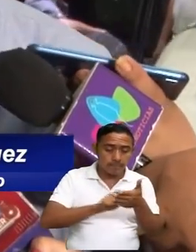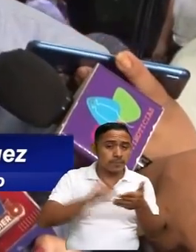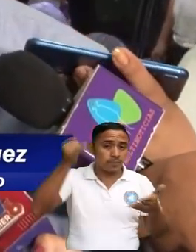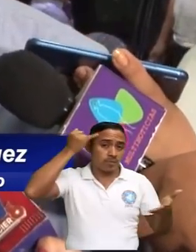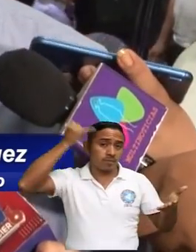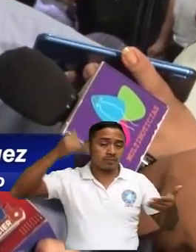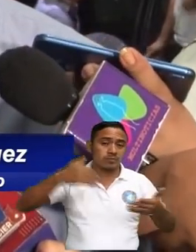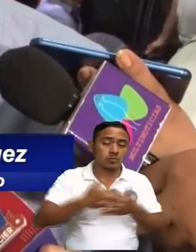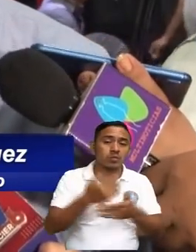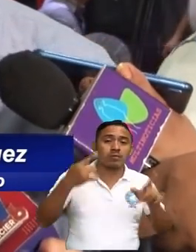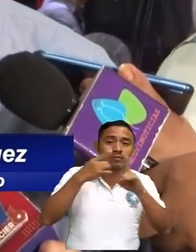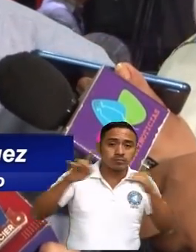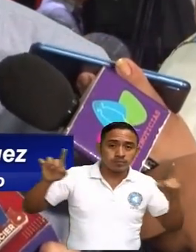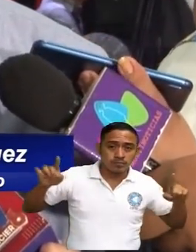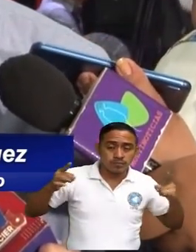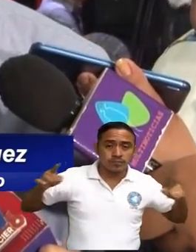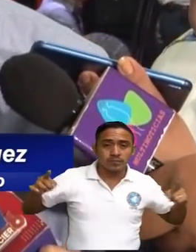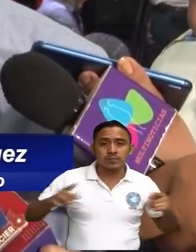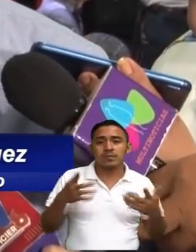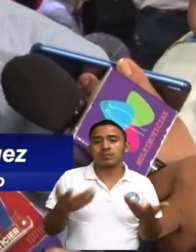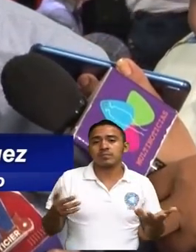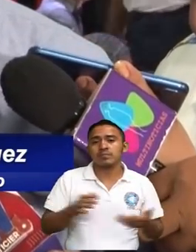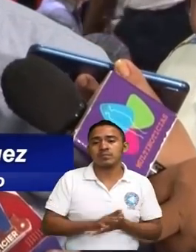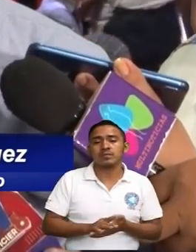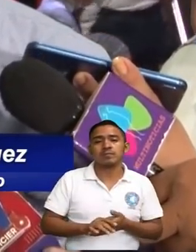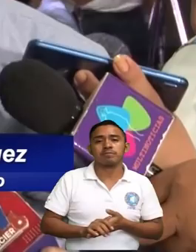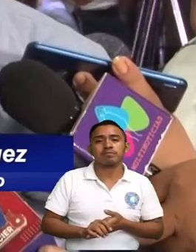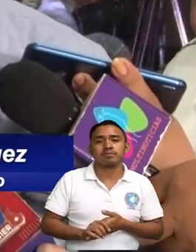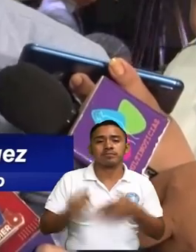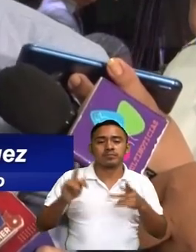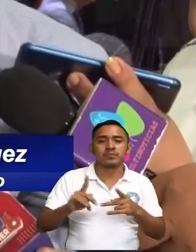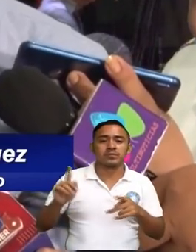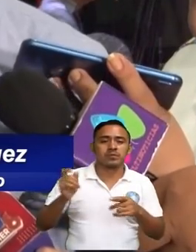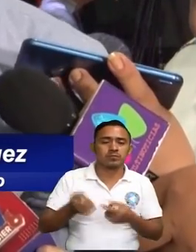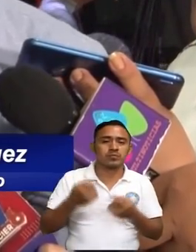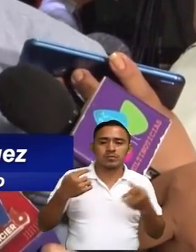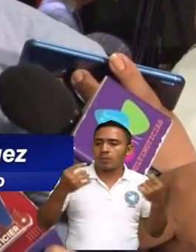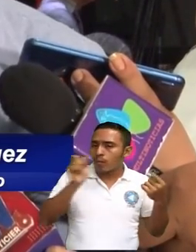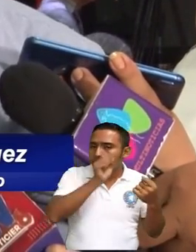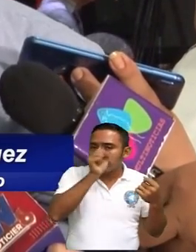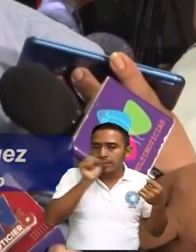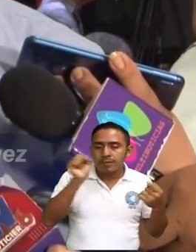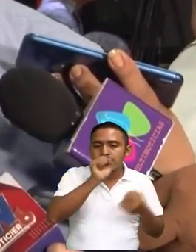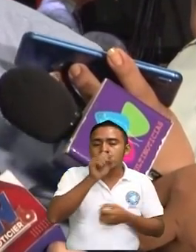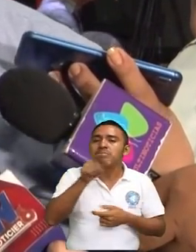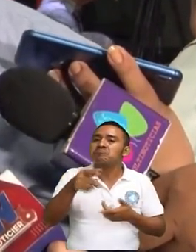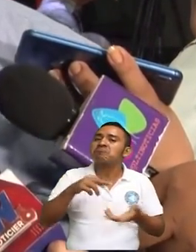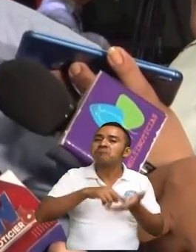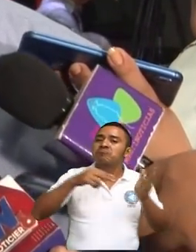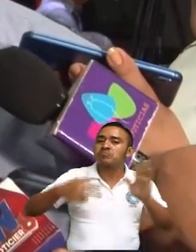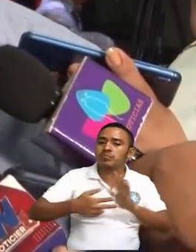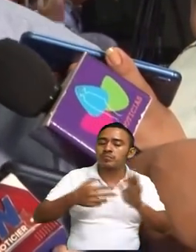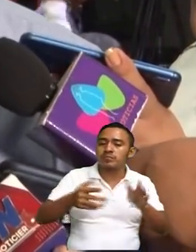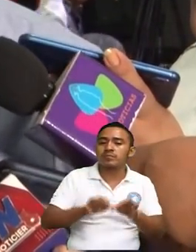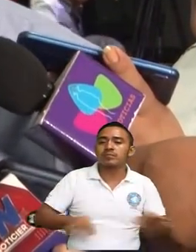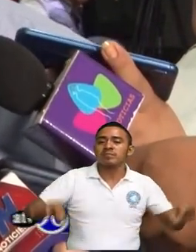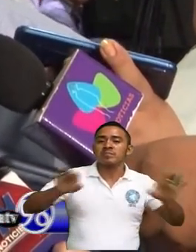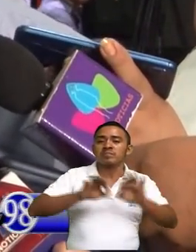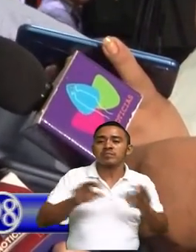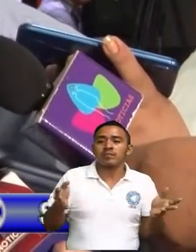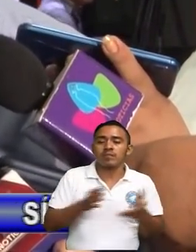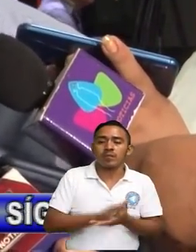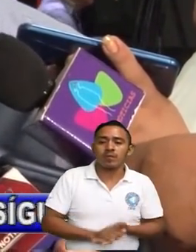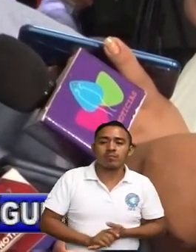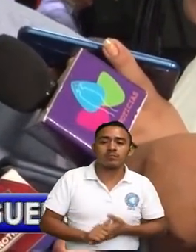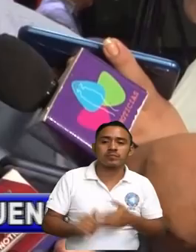nuevas generaciones de músicos, de arreglistas, de compositores, de intérpretes, y eso señala justamente la importancia que nosotros le